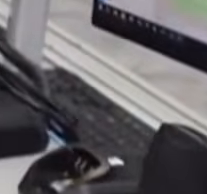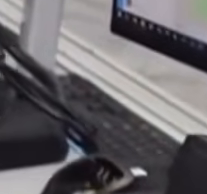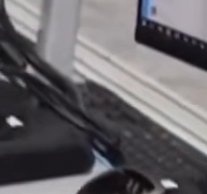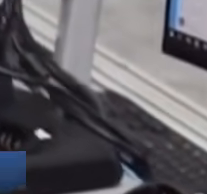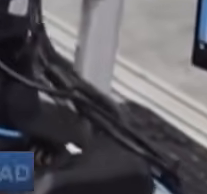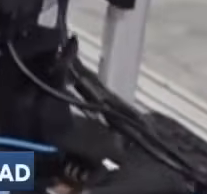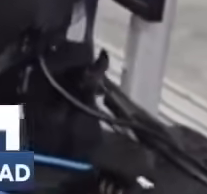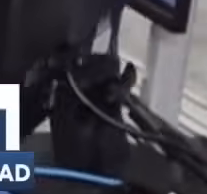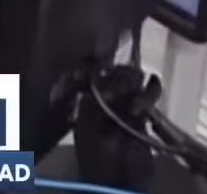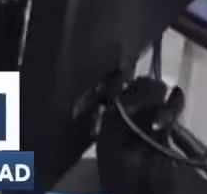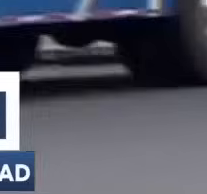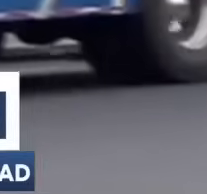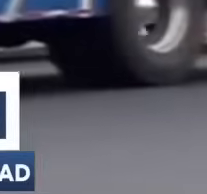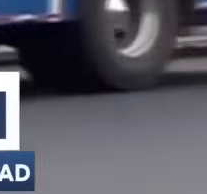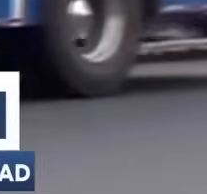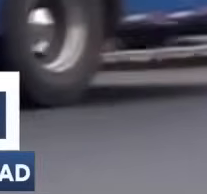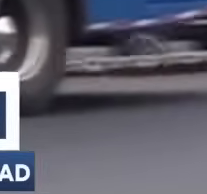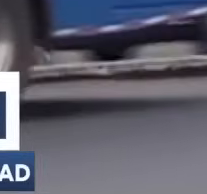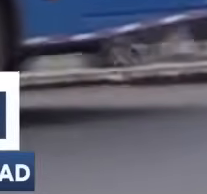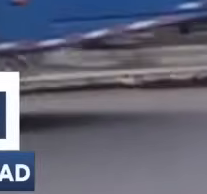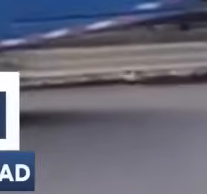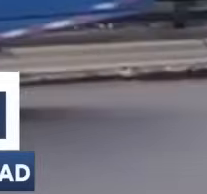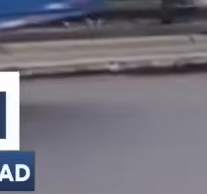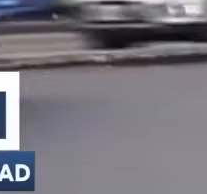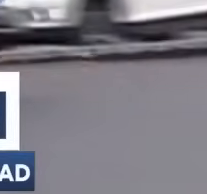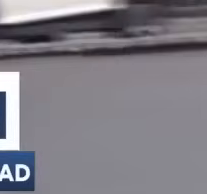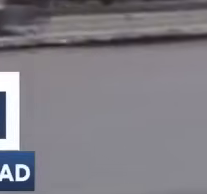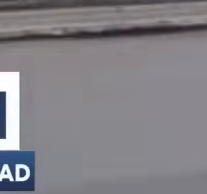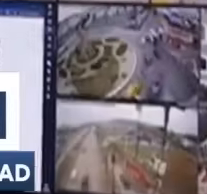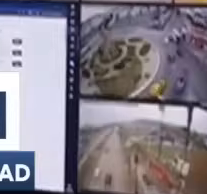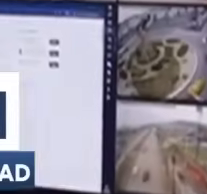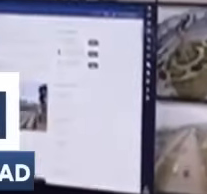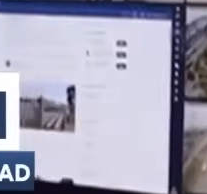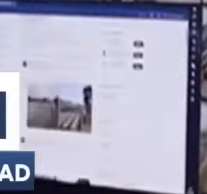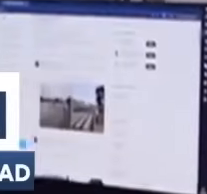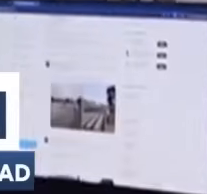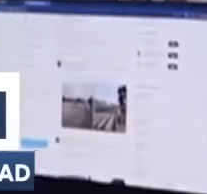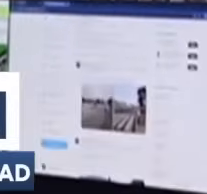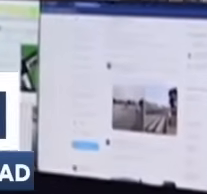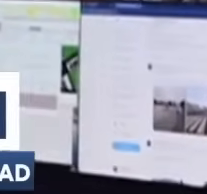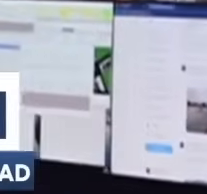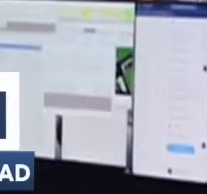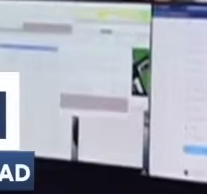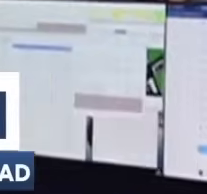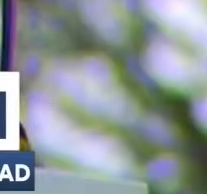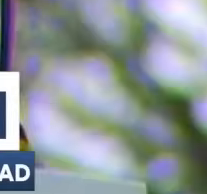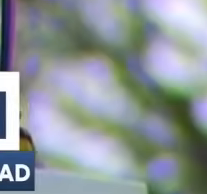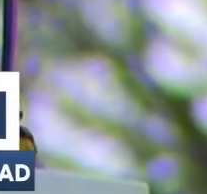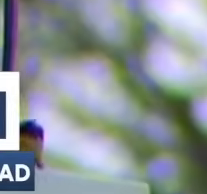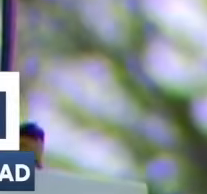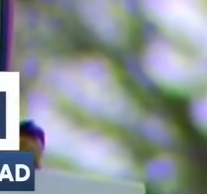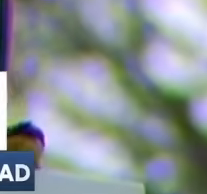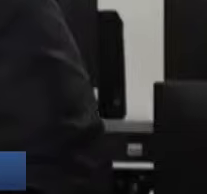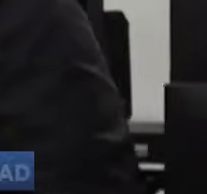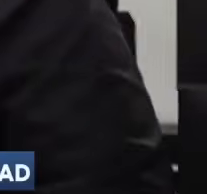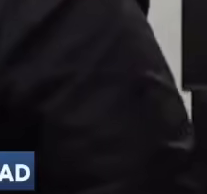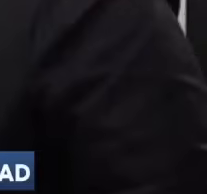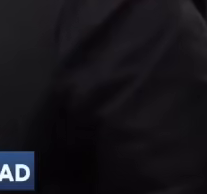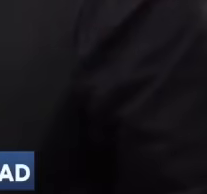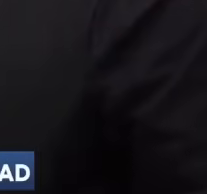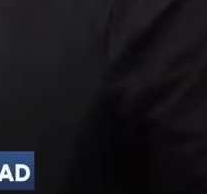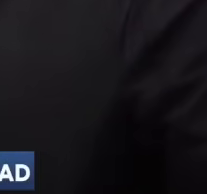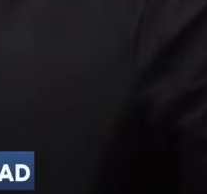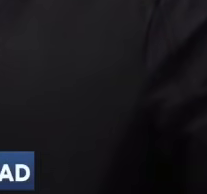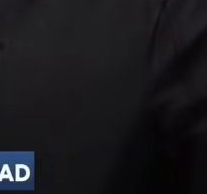Este próximo 22 de mayo iniciarán las nuevas multas de tránsito por las cámaras de videovigilancia. Es por ello que en La Noticia en la